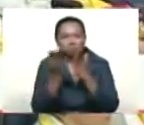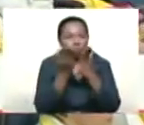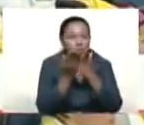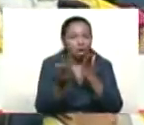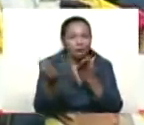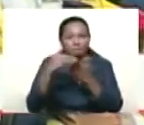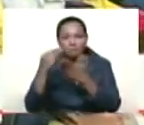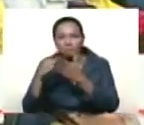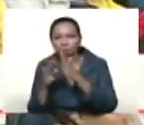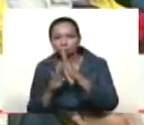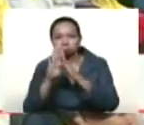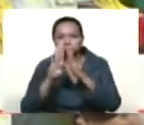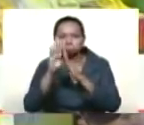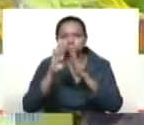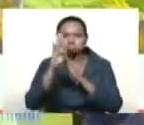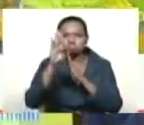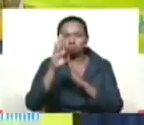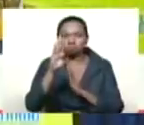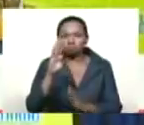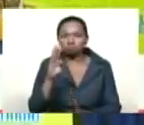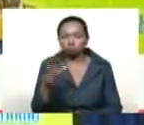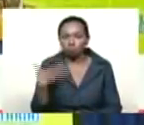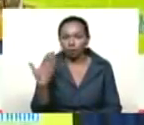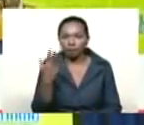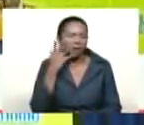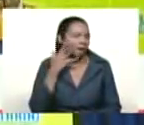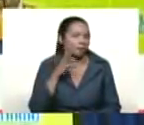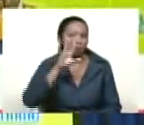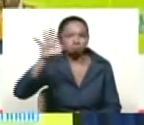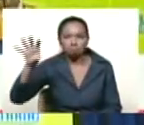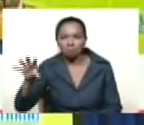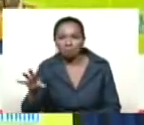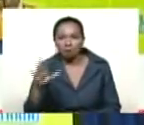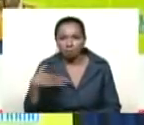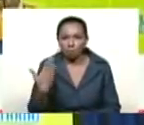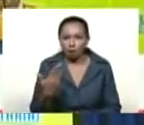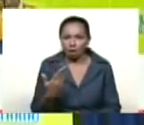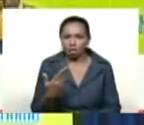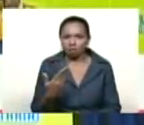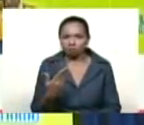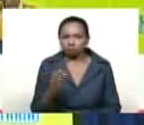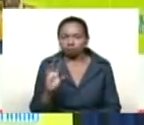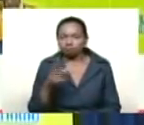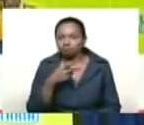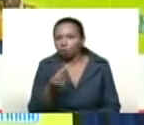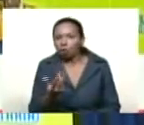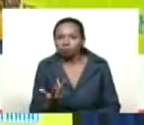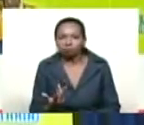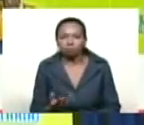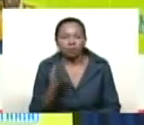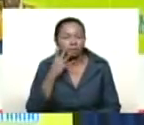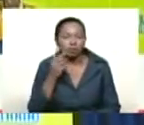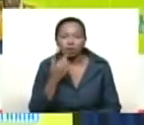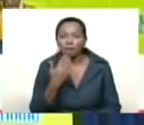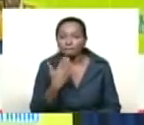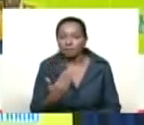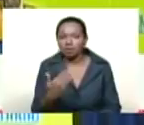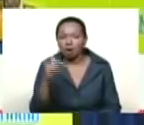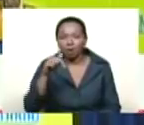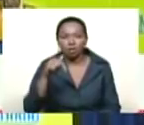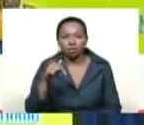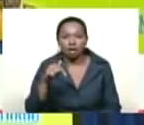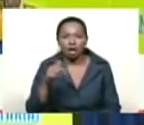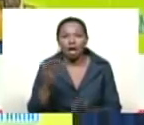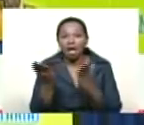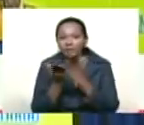varias especialidades. No. Yo lo primero que le pido a todos ustedes, no dejen de